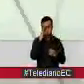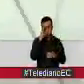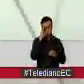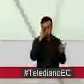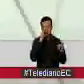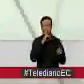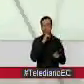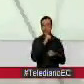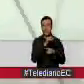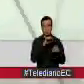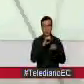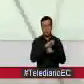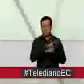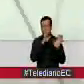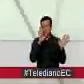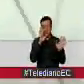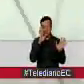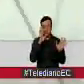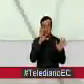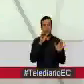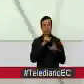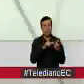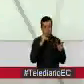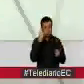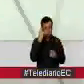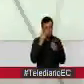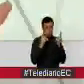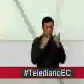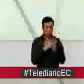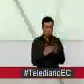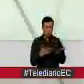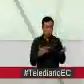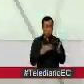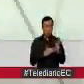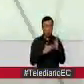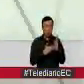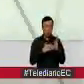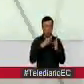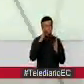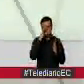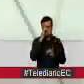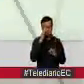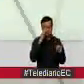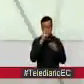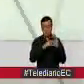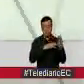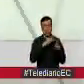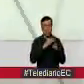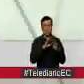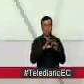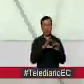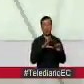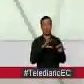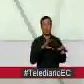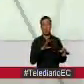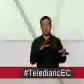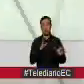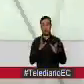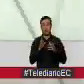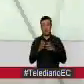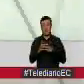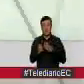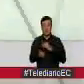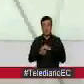XXI. Esto hay que decirlo claramente porque como ciudadanos debemos entender que ese modelo que nos alejaba del mundo y que nos cerraba política